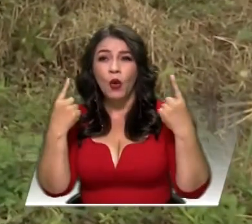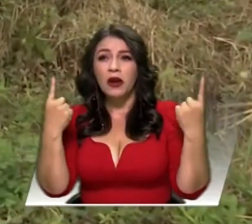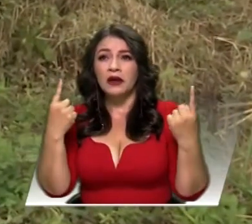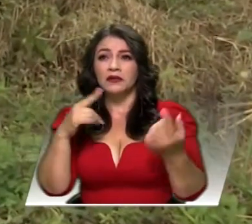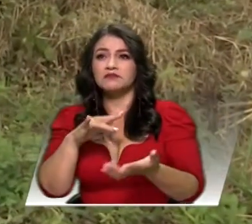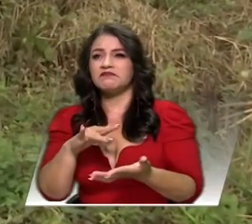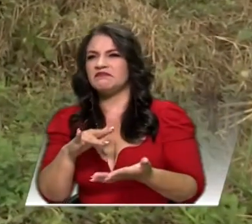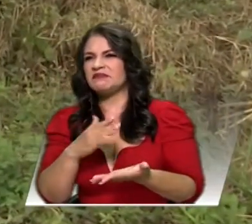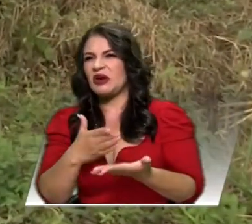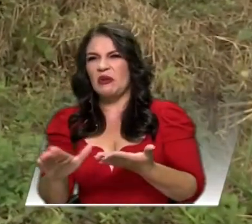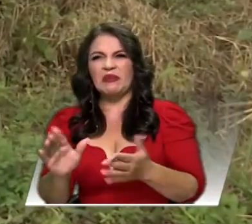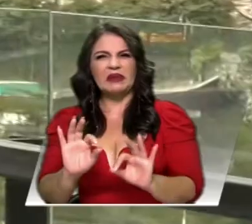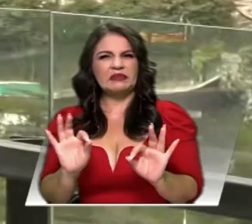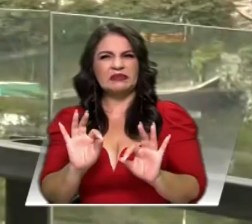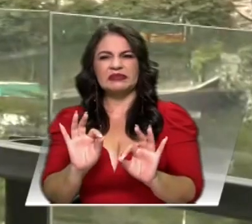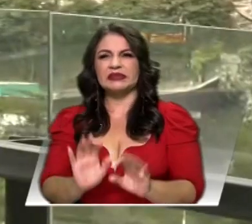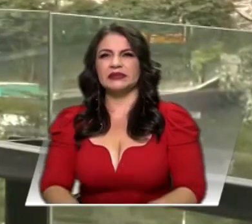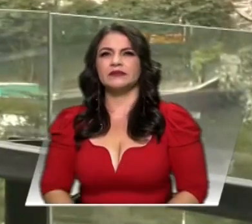la compra.